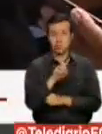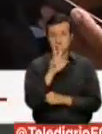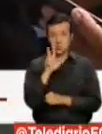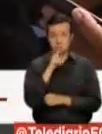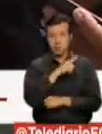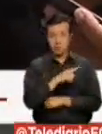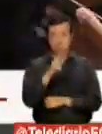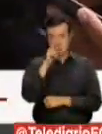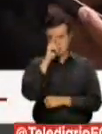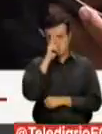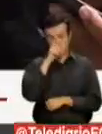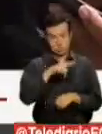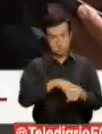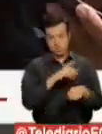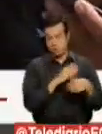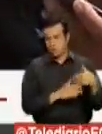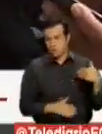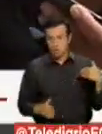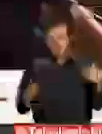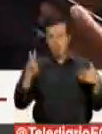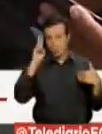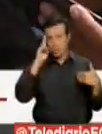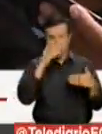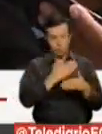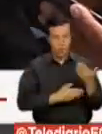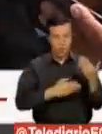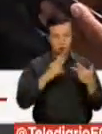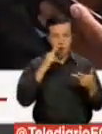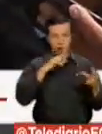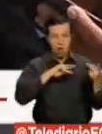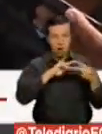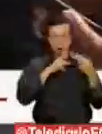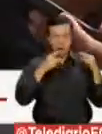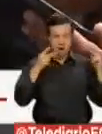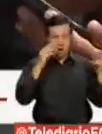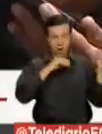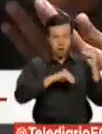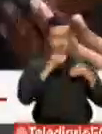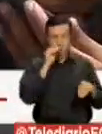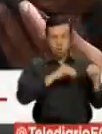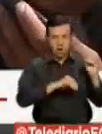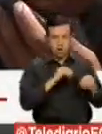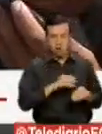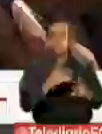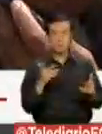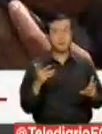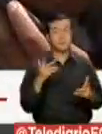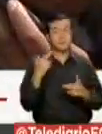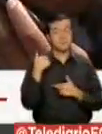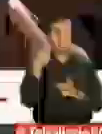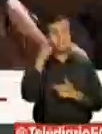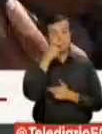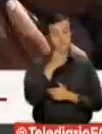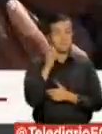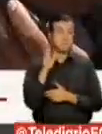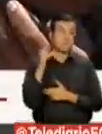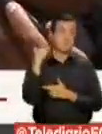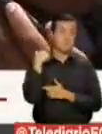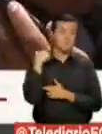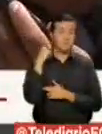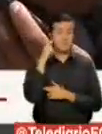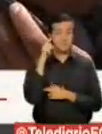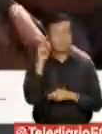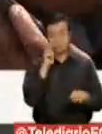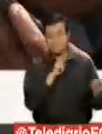tuvieron tanto tiempo para forjar documentos, cambiar documentos, que eso le toca a la Fiscalía